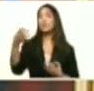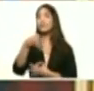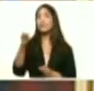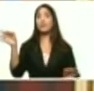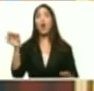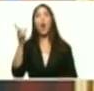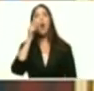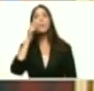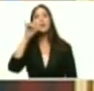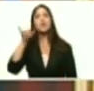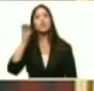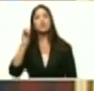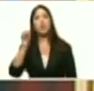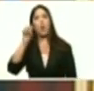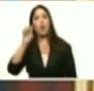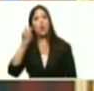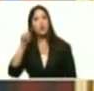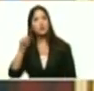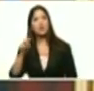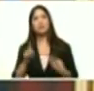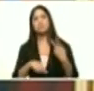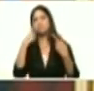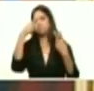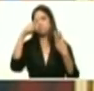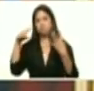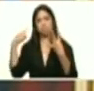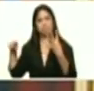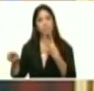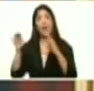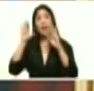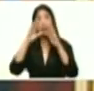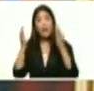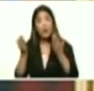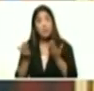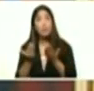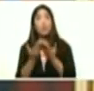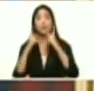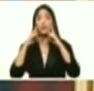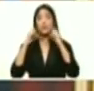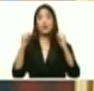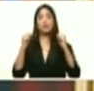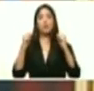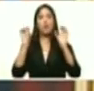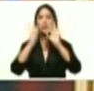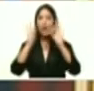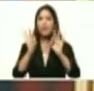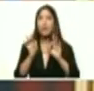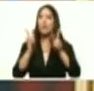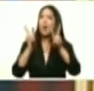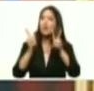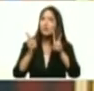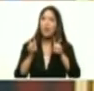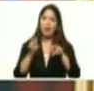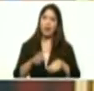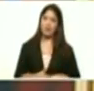Joseph Stiglitz, Max Weisbrot, entre otros en el mundo que han construido un pensamiento nuevo.